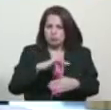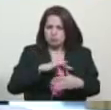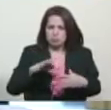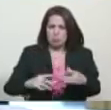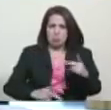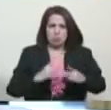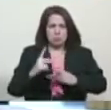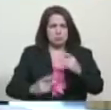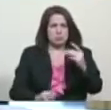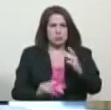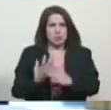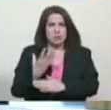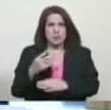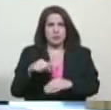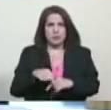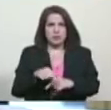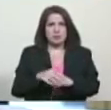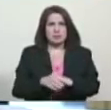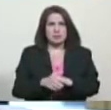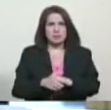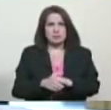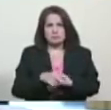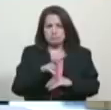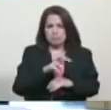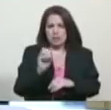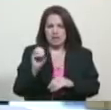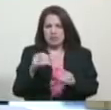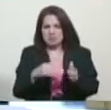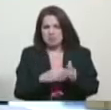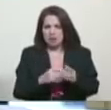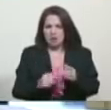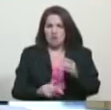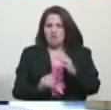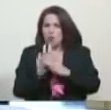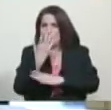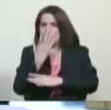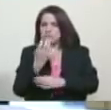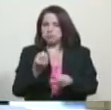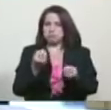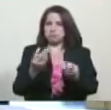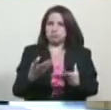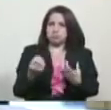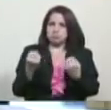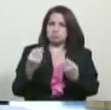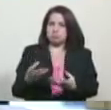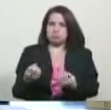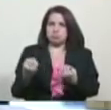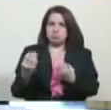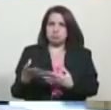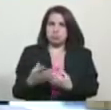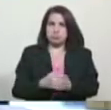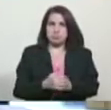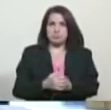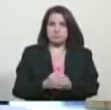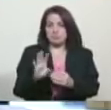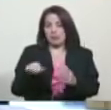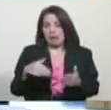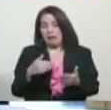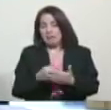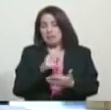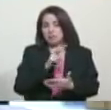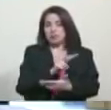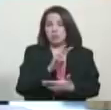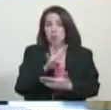exportando 20.000 tallos de flores, que todavía es una meta baja, pero nos proponemos llegar de 20.000 a